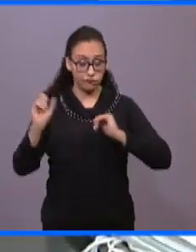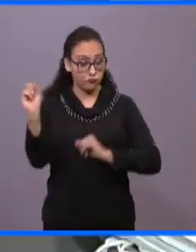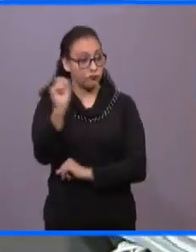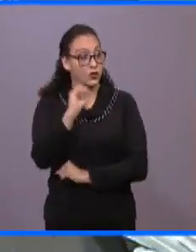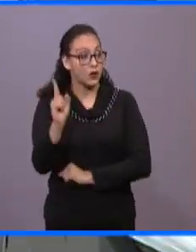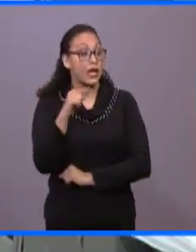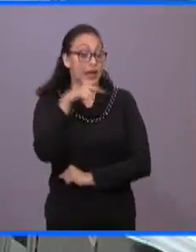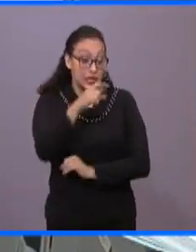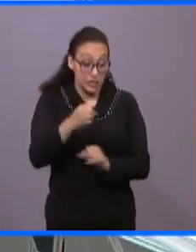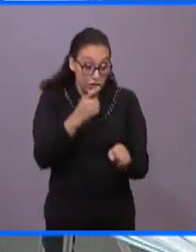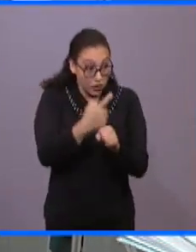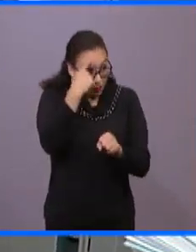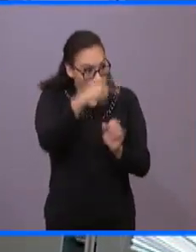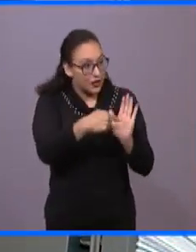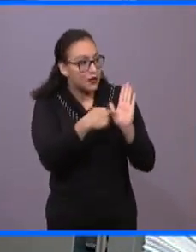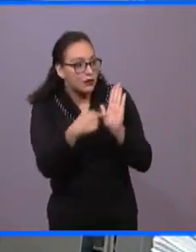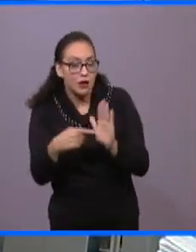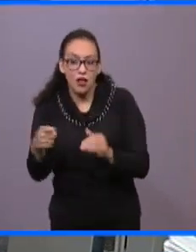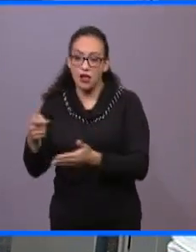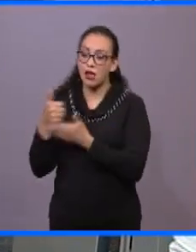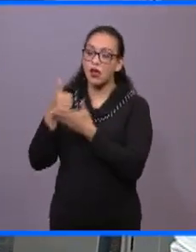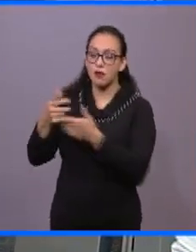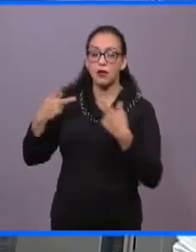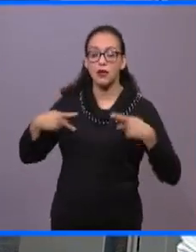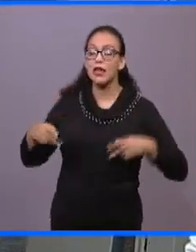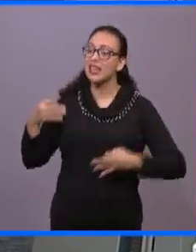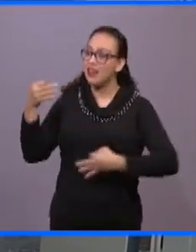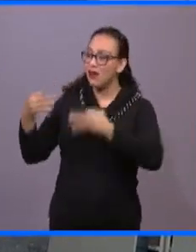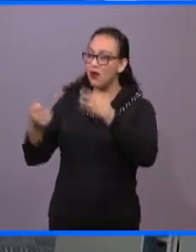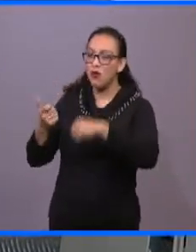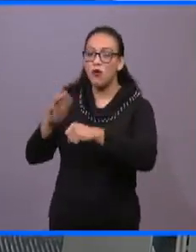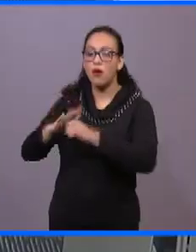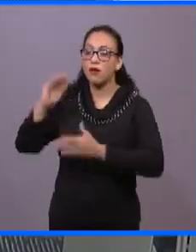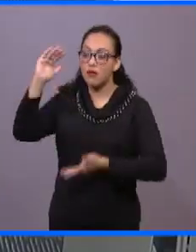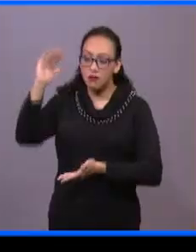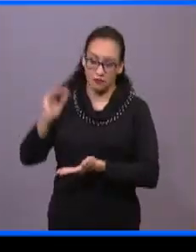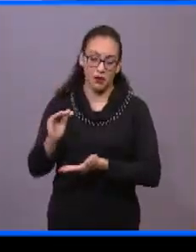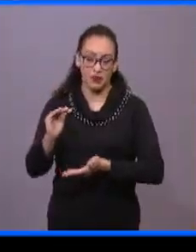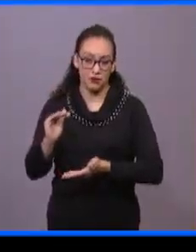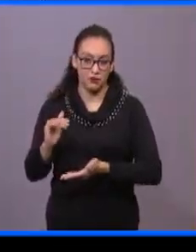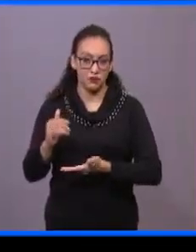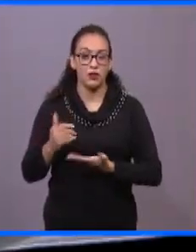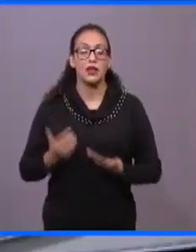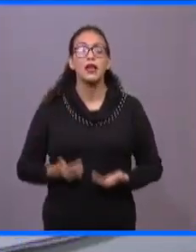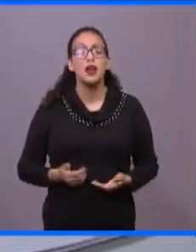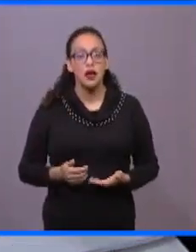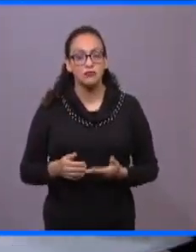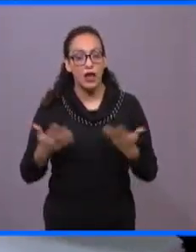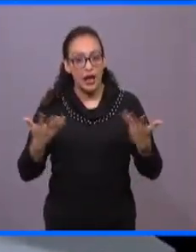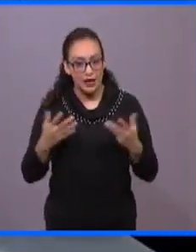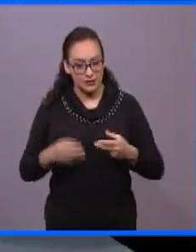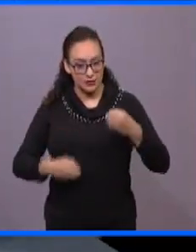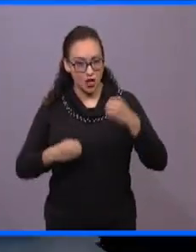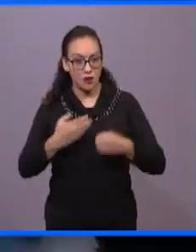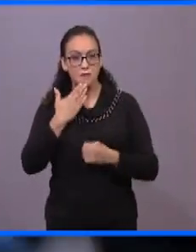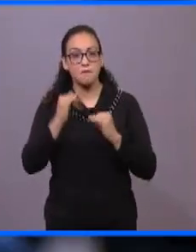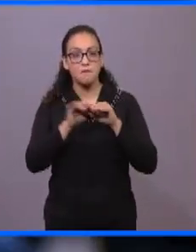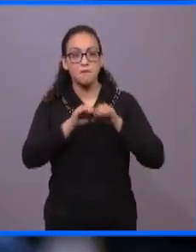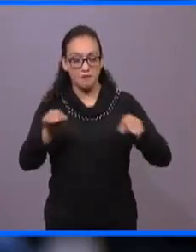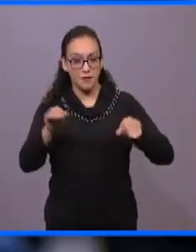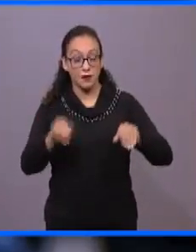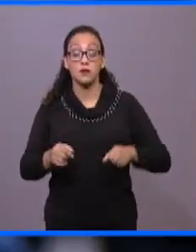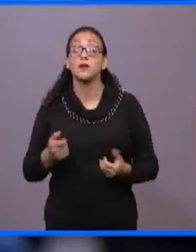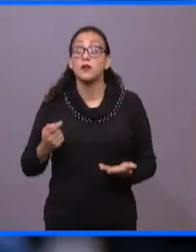como una oportunidad para descongestionar los tribunales administrativos de justicia, fomentar una justicia democrática